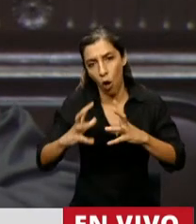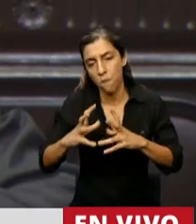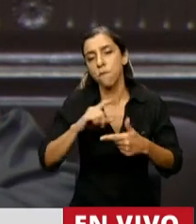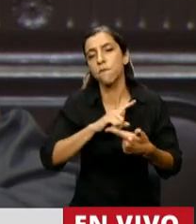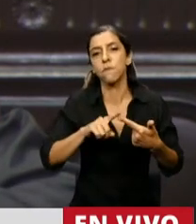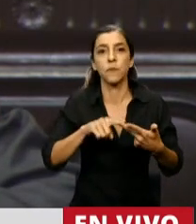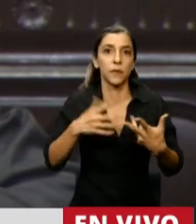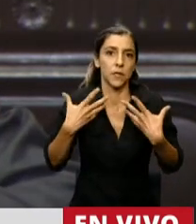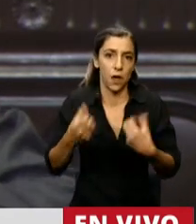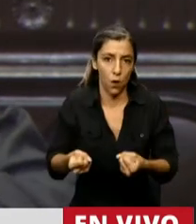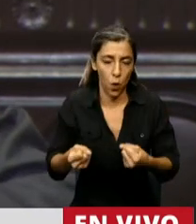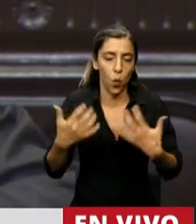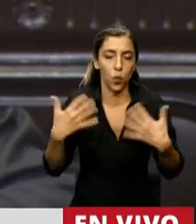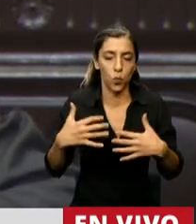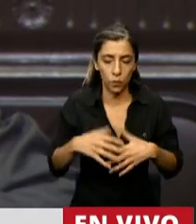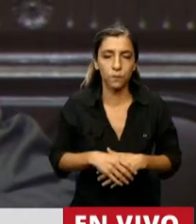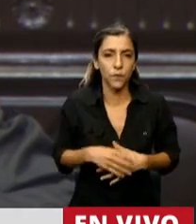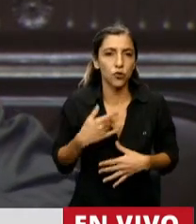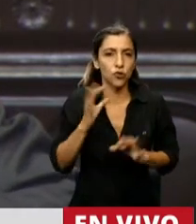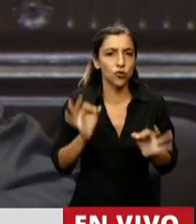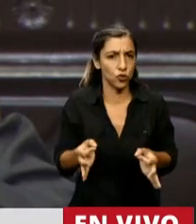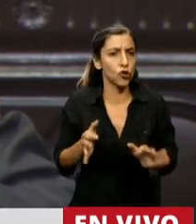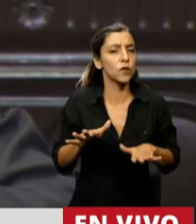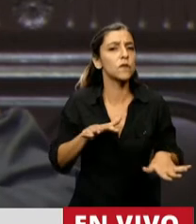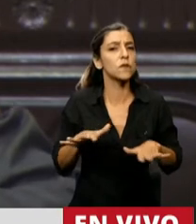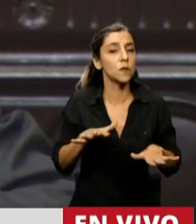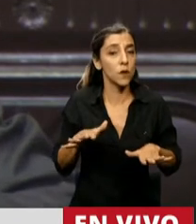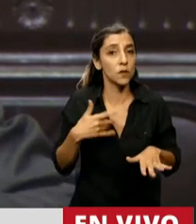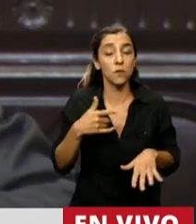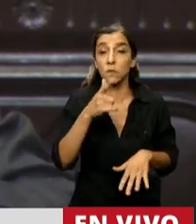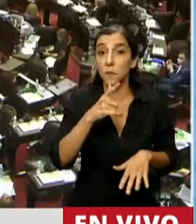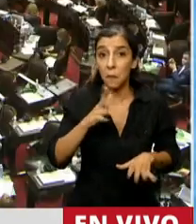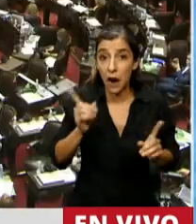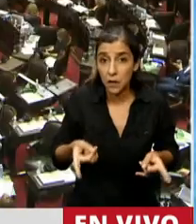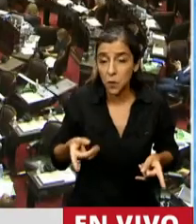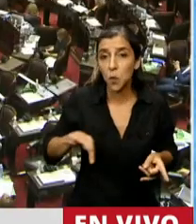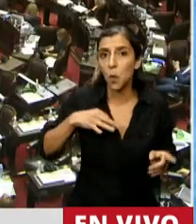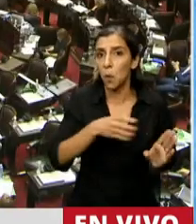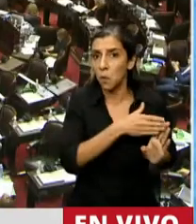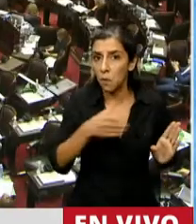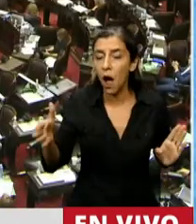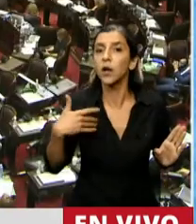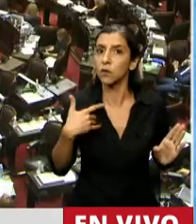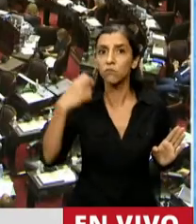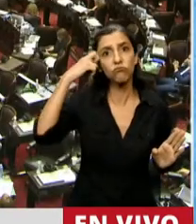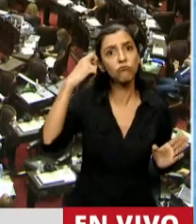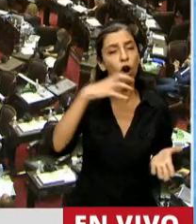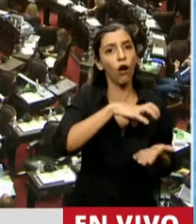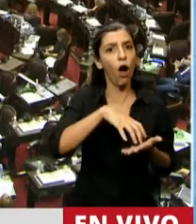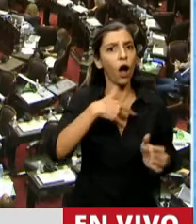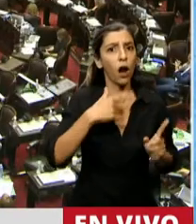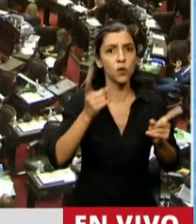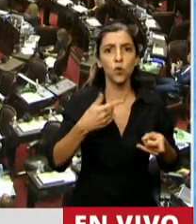sanitaria pero creo que cerramos el año con un congreso que funcionó mucho más veces